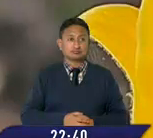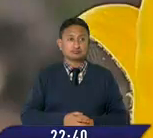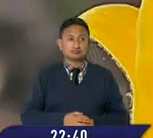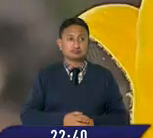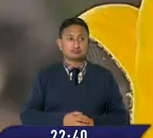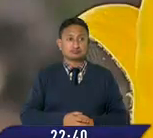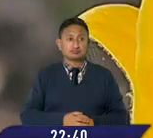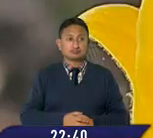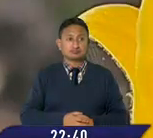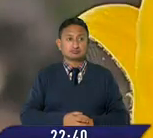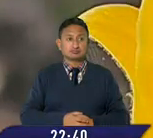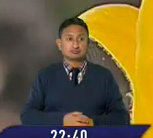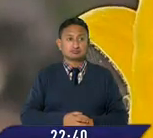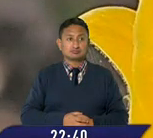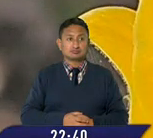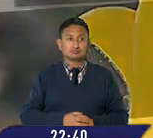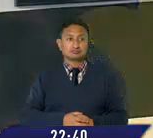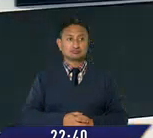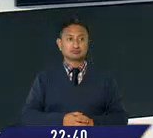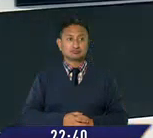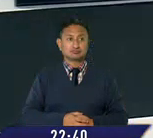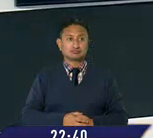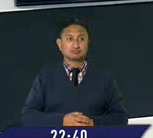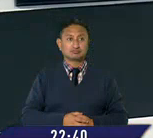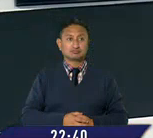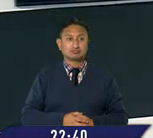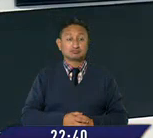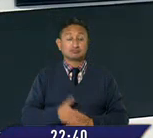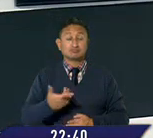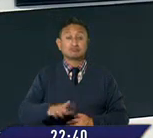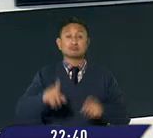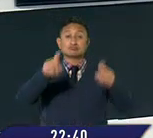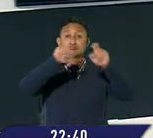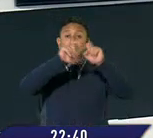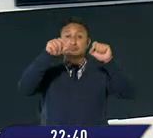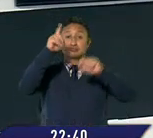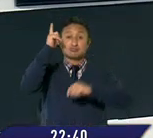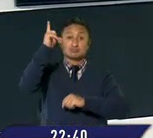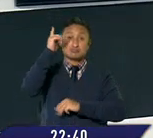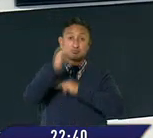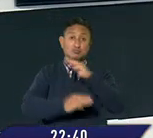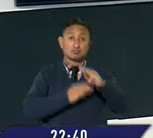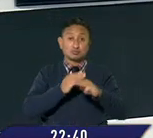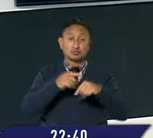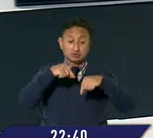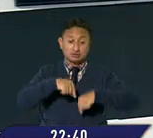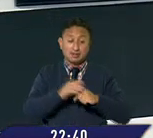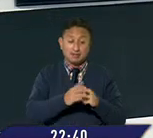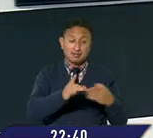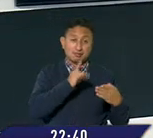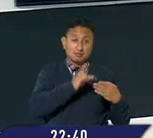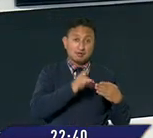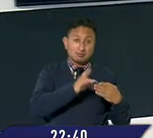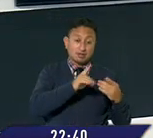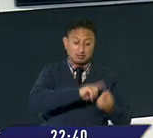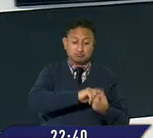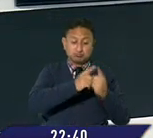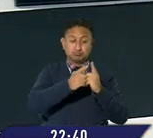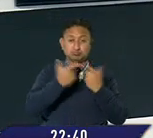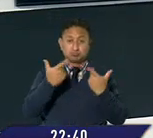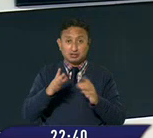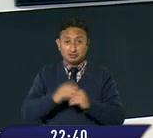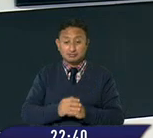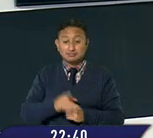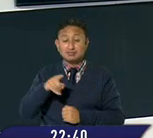Darwin Altamirano. Una empresa líder en el mundo en convertir plástico reciclado en combustible llega al